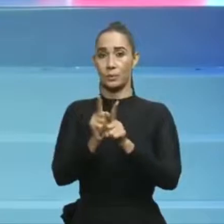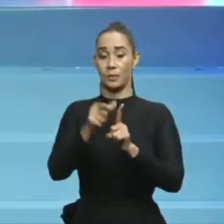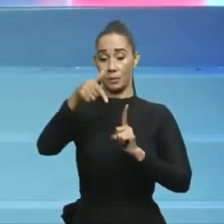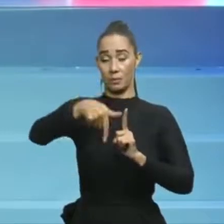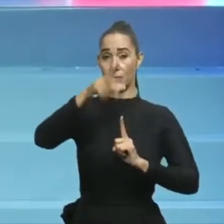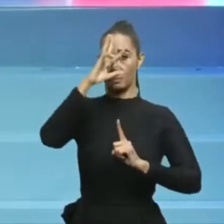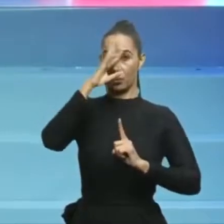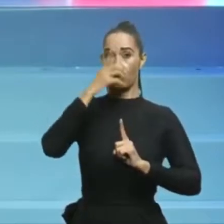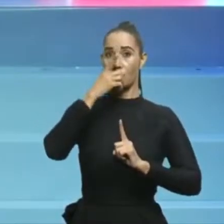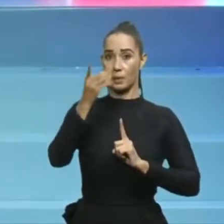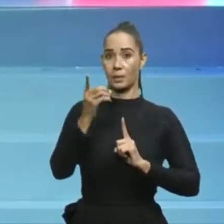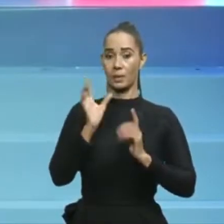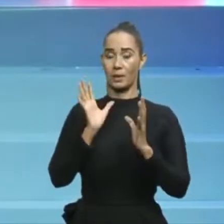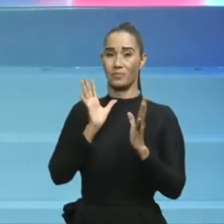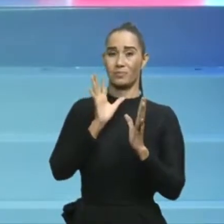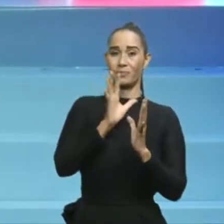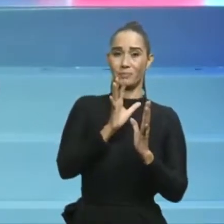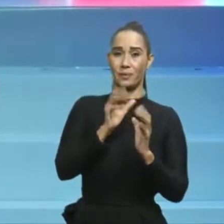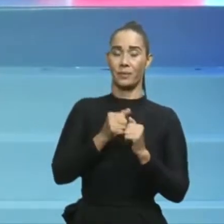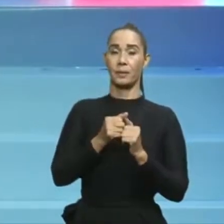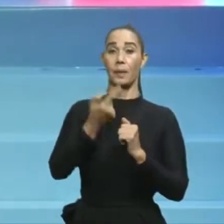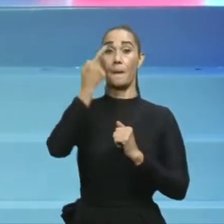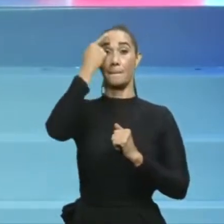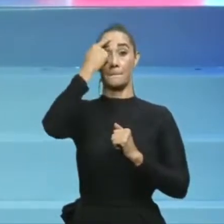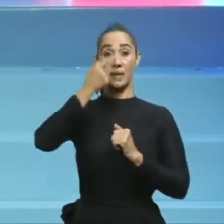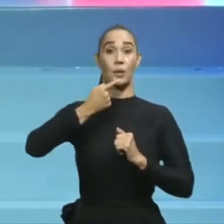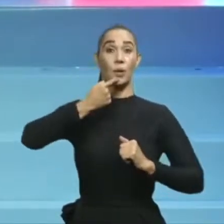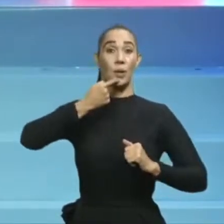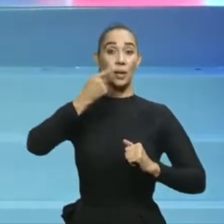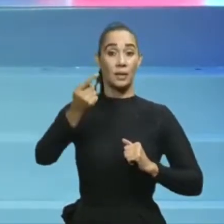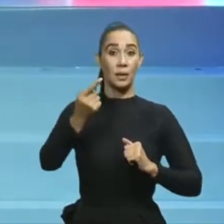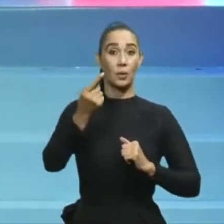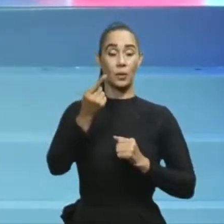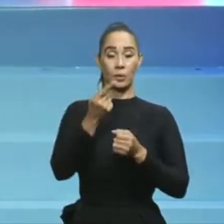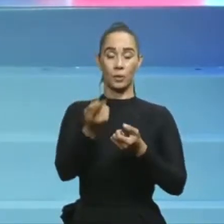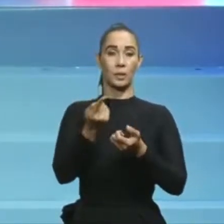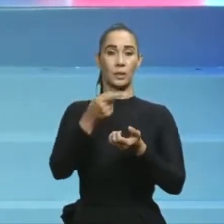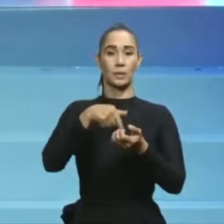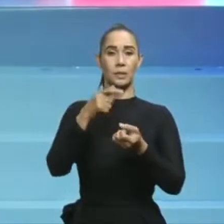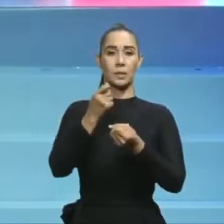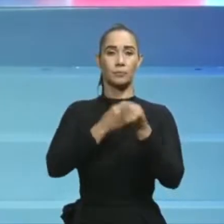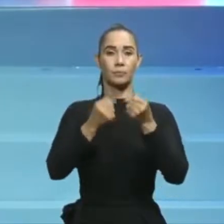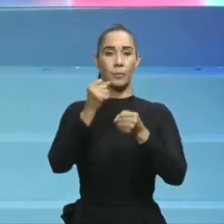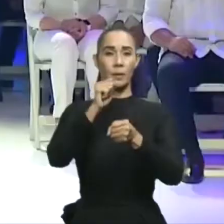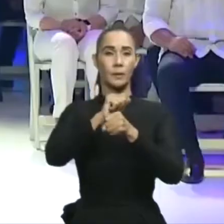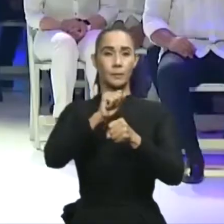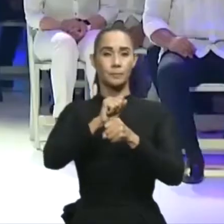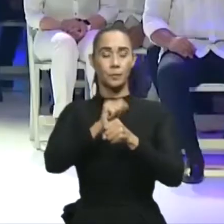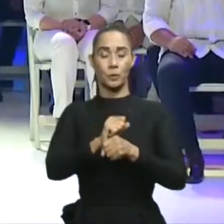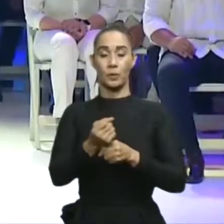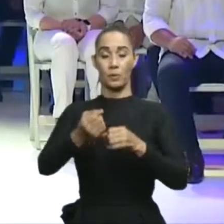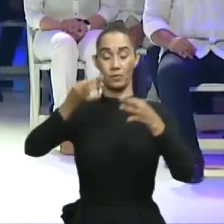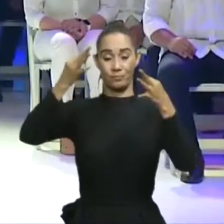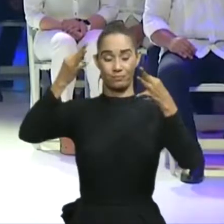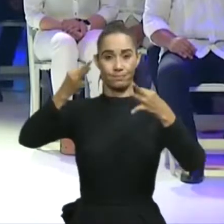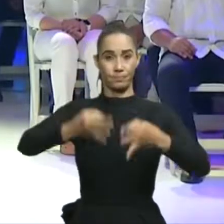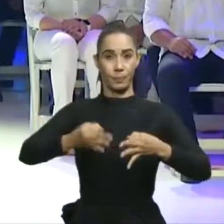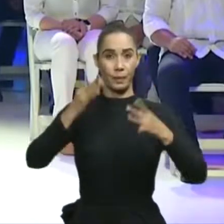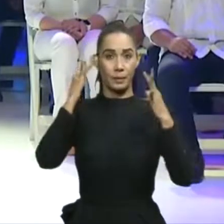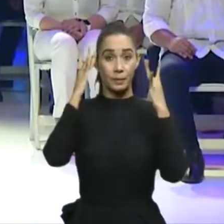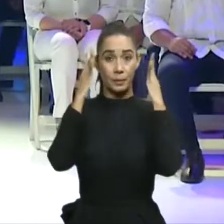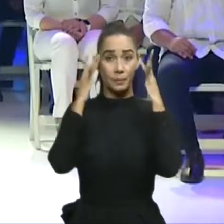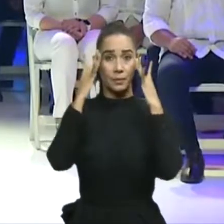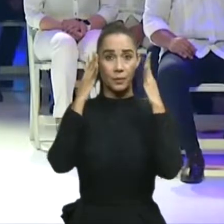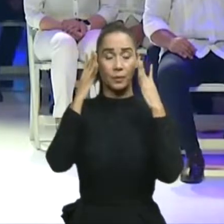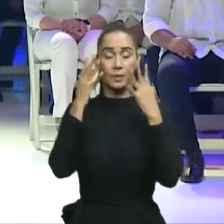pero les puedo asegurar que durante este periodo hemos sentado unas bases sólidas para que estas perturbaciones que